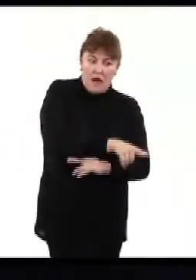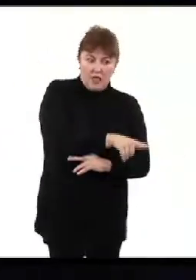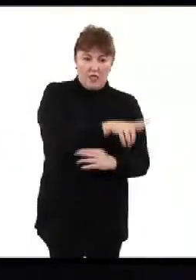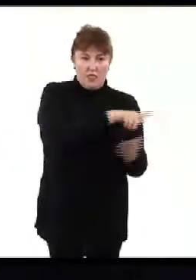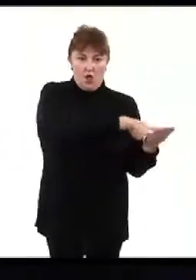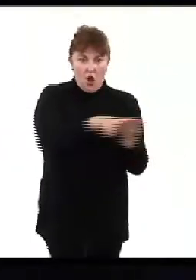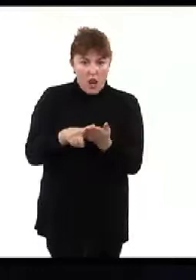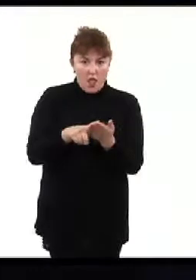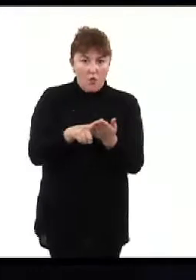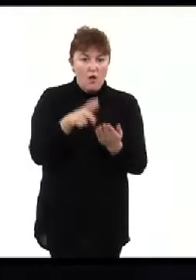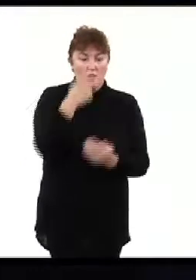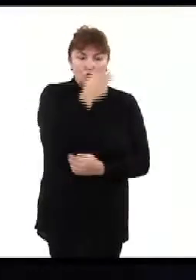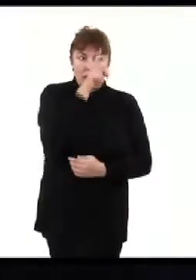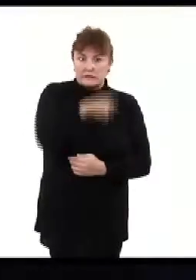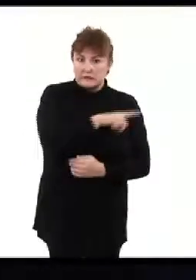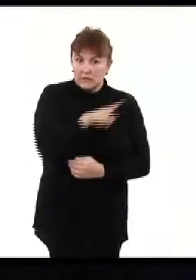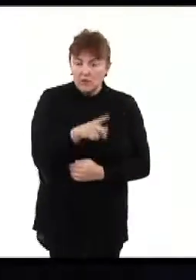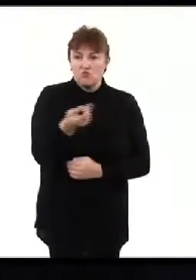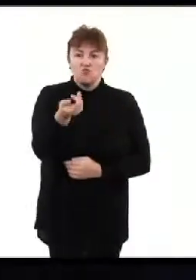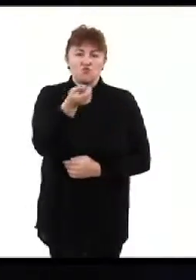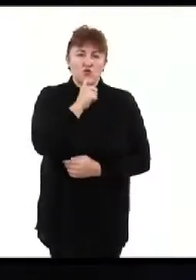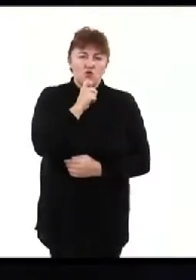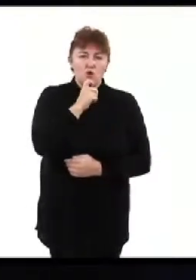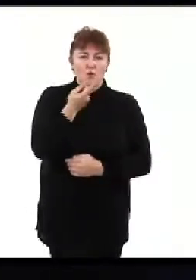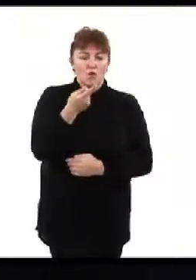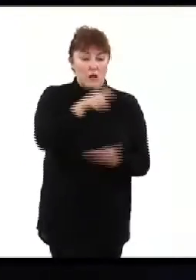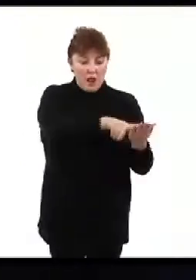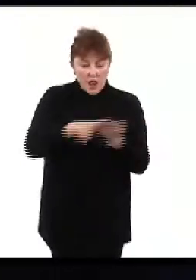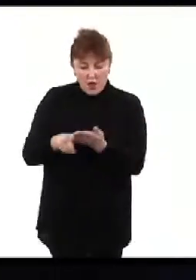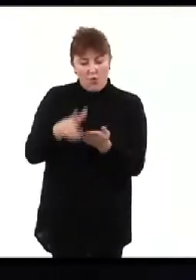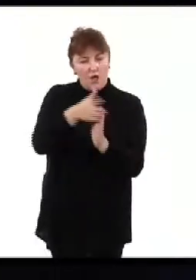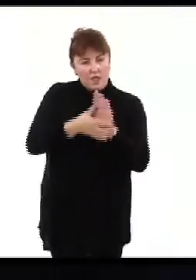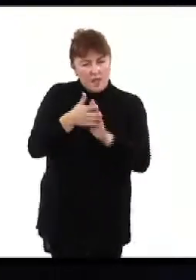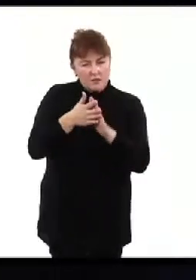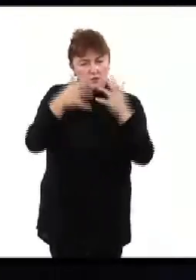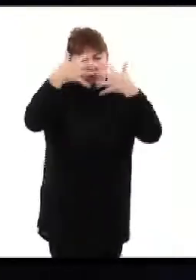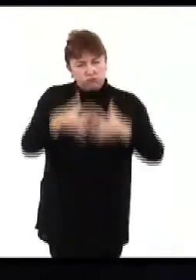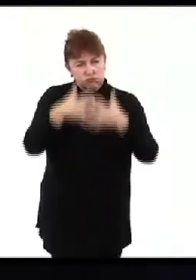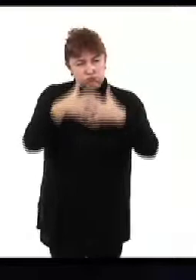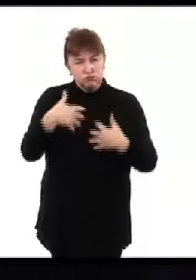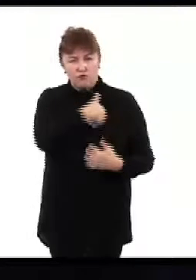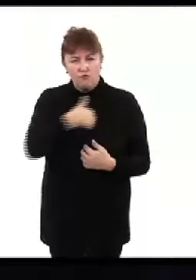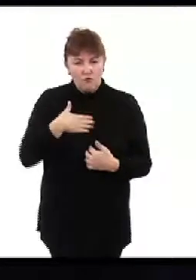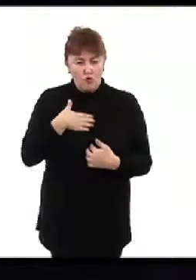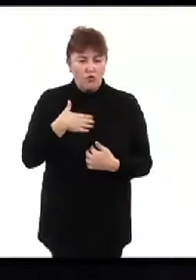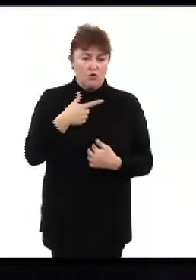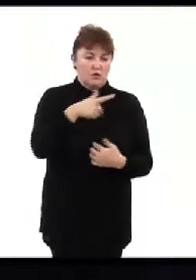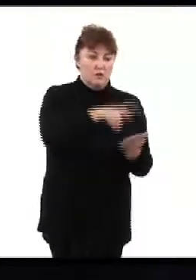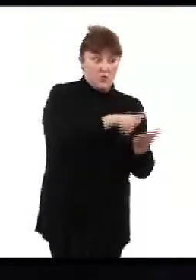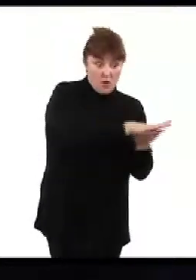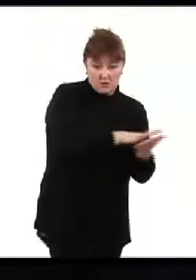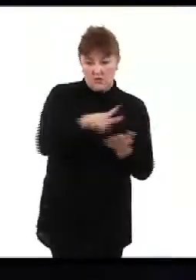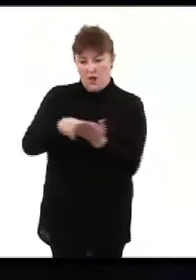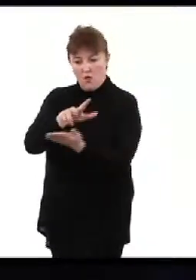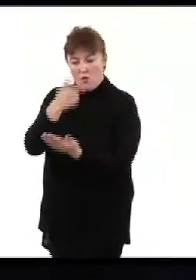lenguas orales y en qué medida el procesamiento de esas lenguas de signos y de las lenguas orales son semejantes.